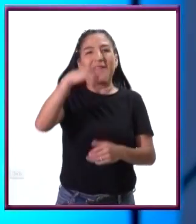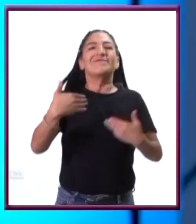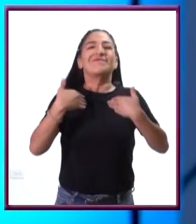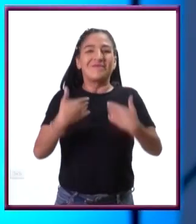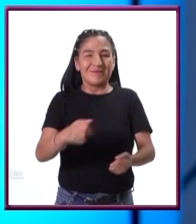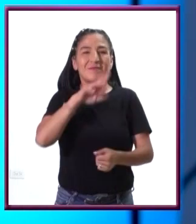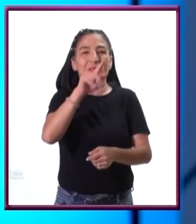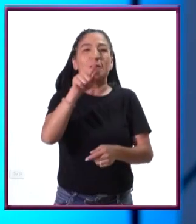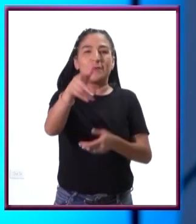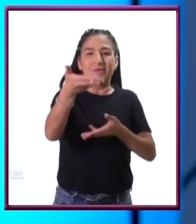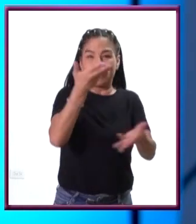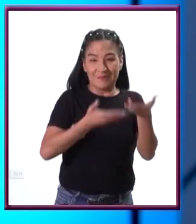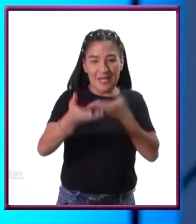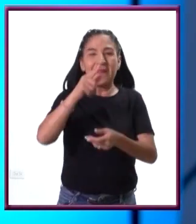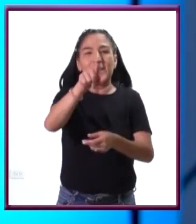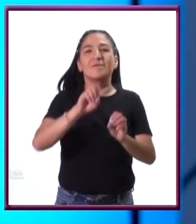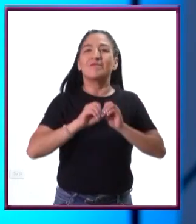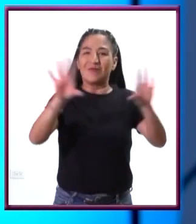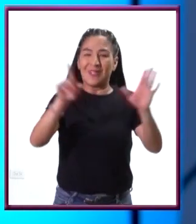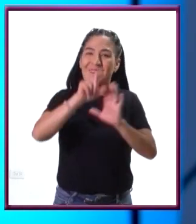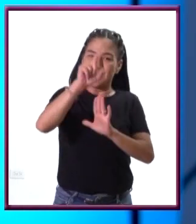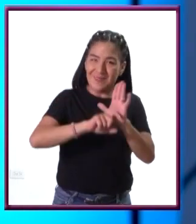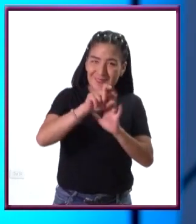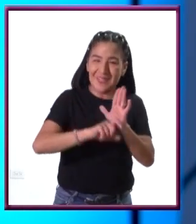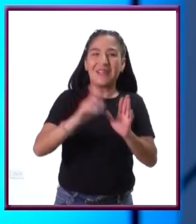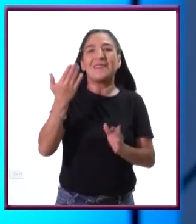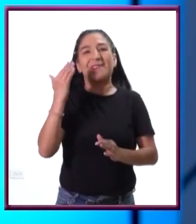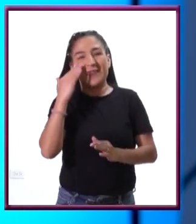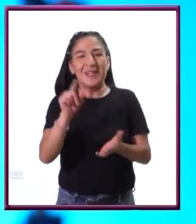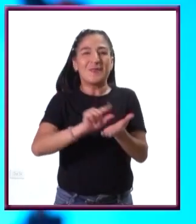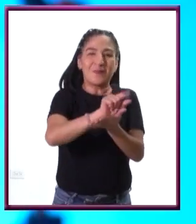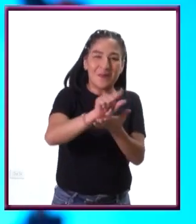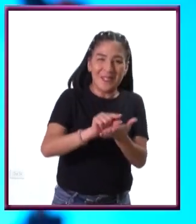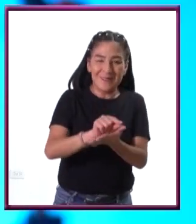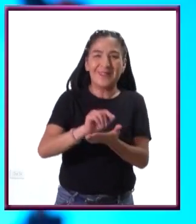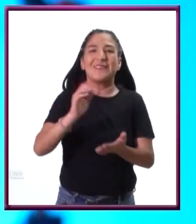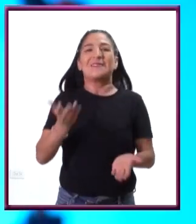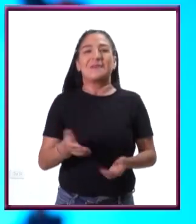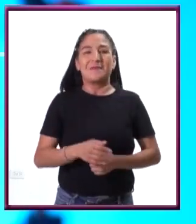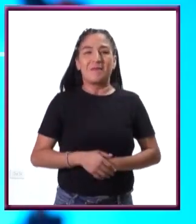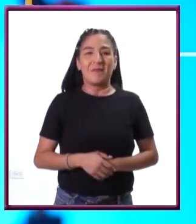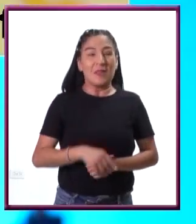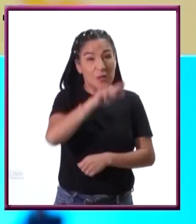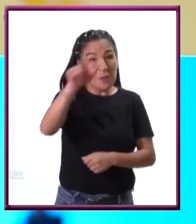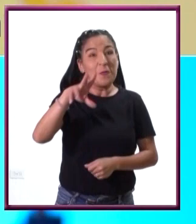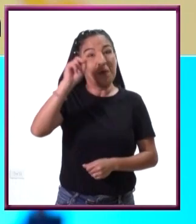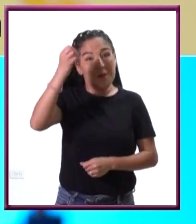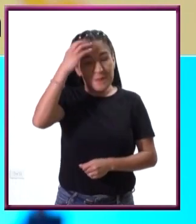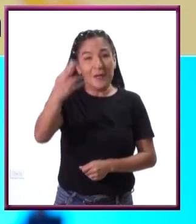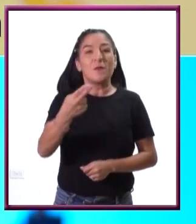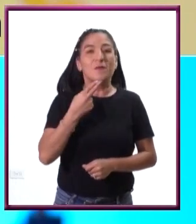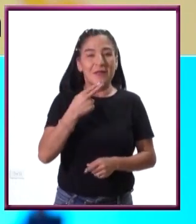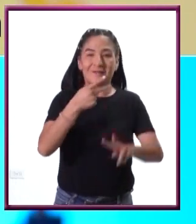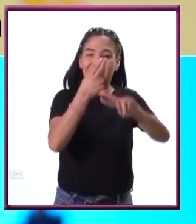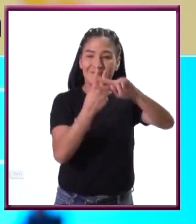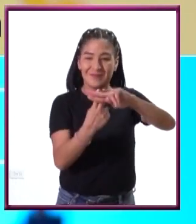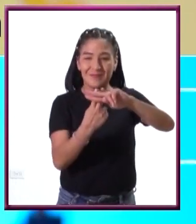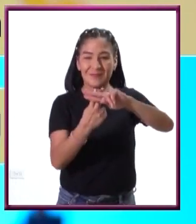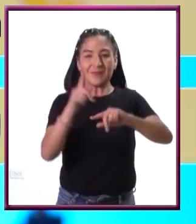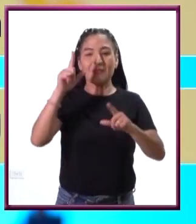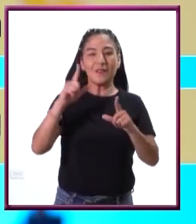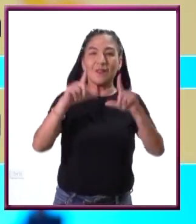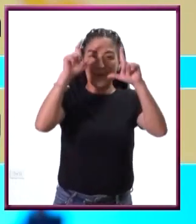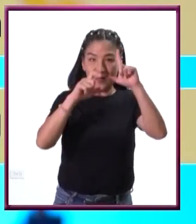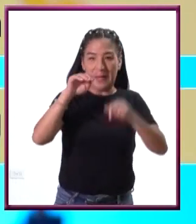el storyboard en tus redes sociales, en Twitter, Instagram y Facebook. No olvides usar los hashtags